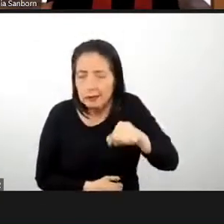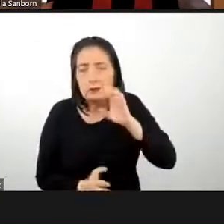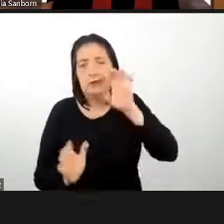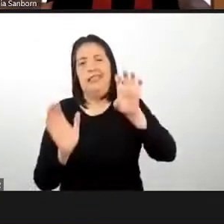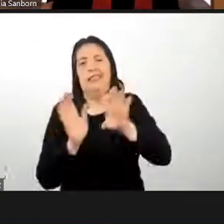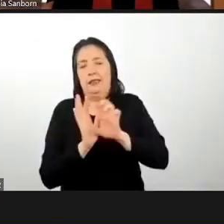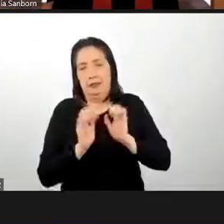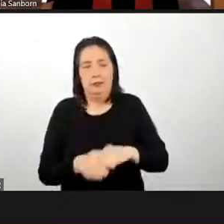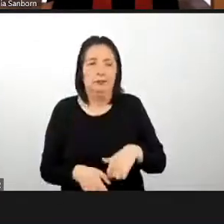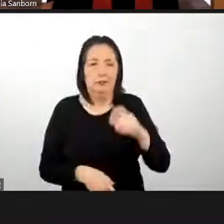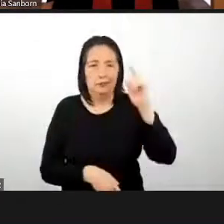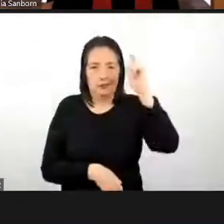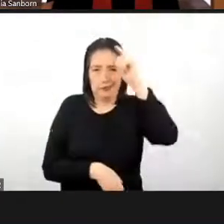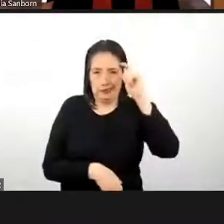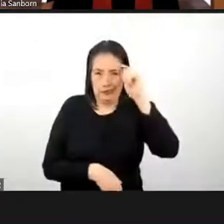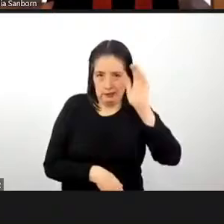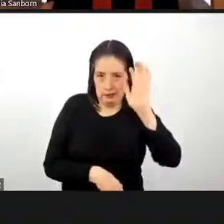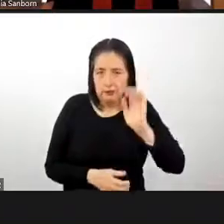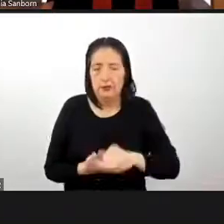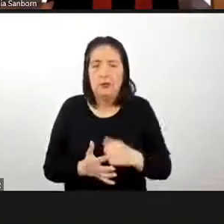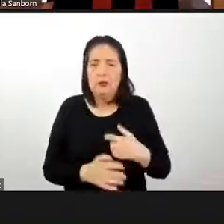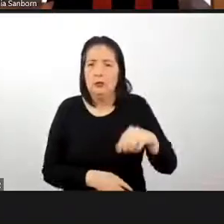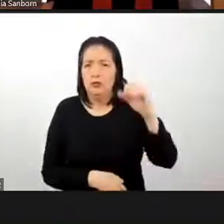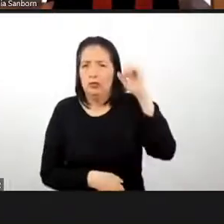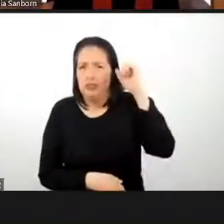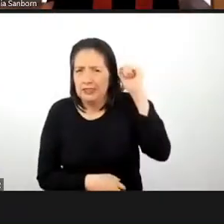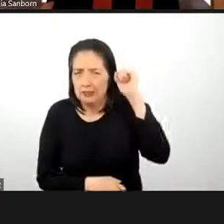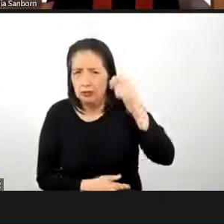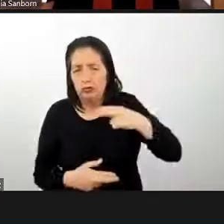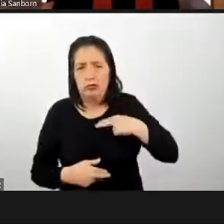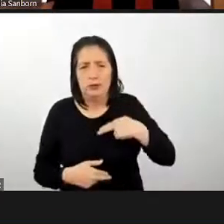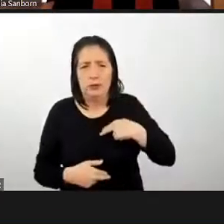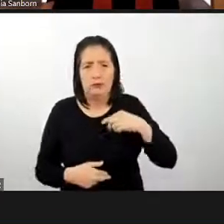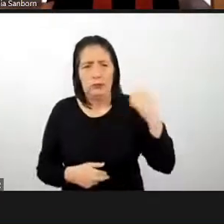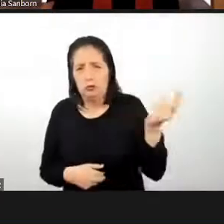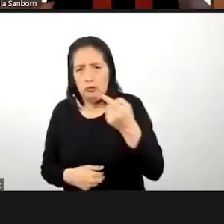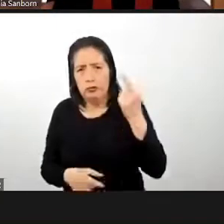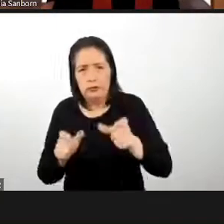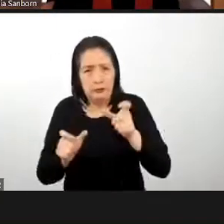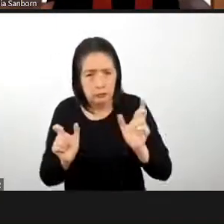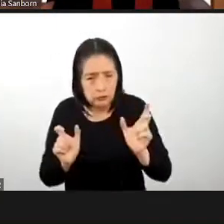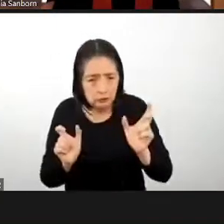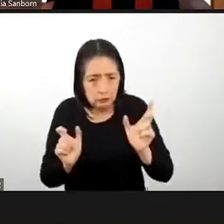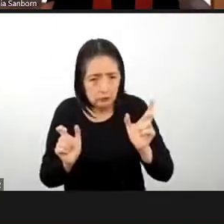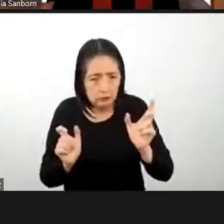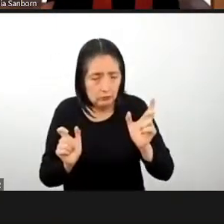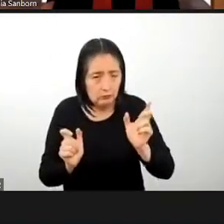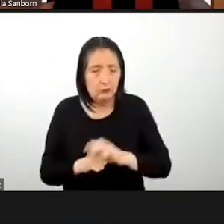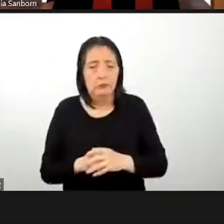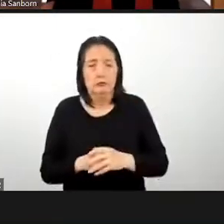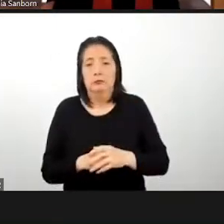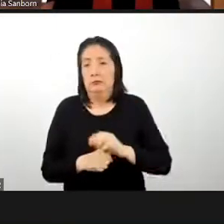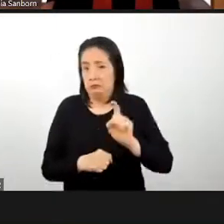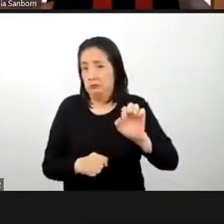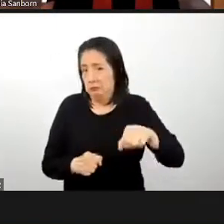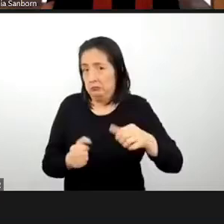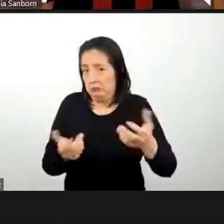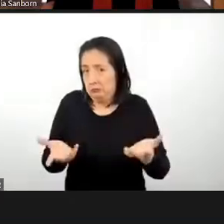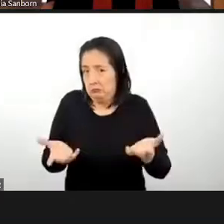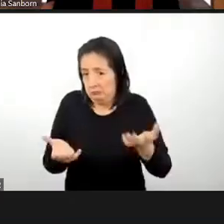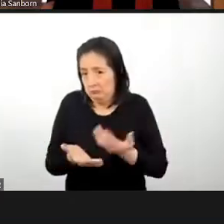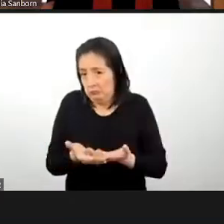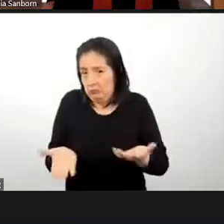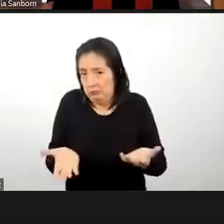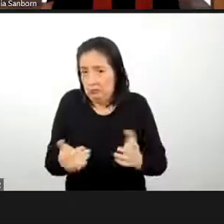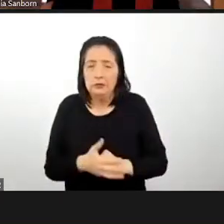que en teoría los derechos humanos son de todos, ¿no? Esto es evidente, ¿no?